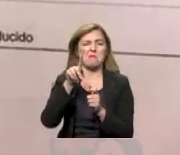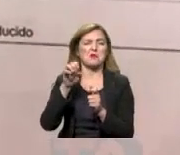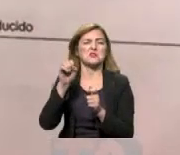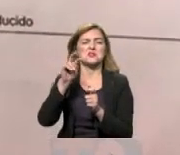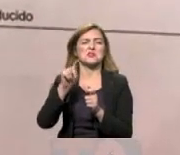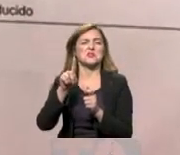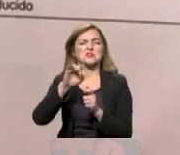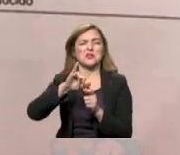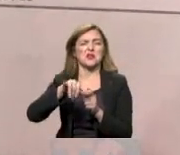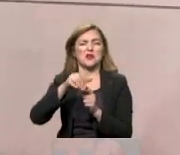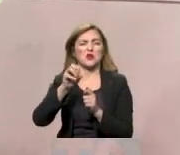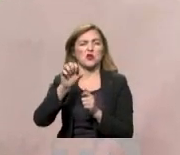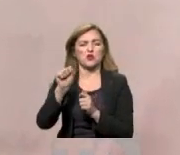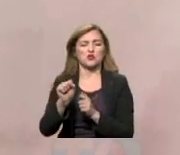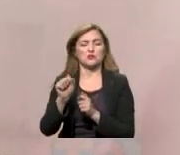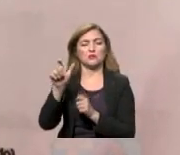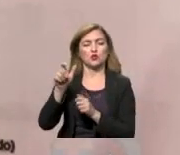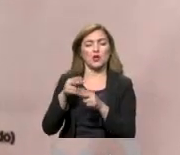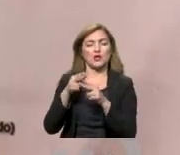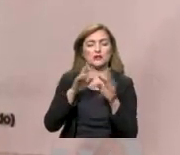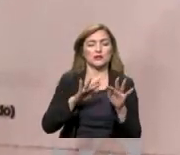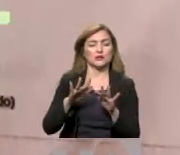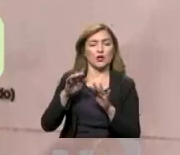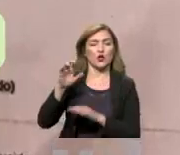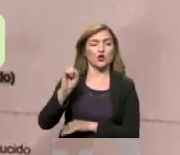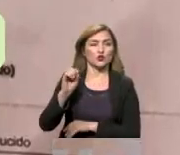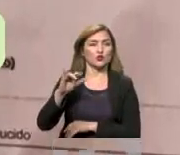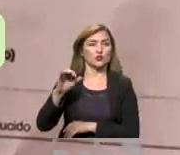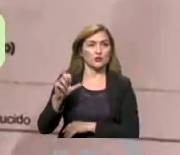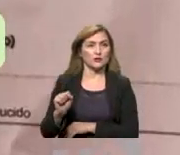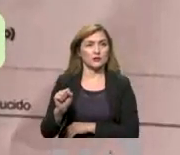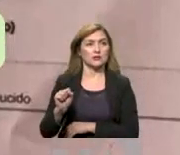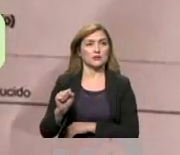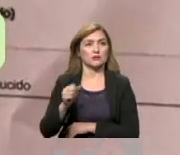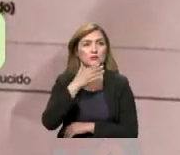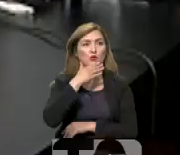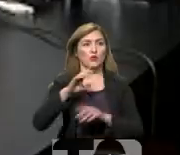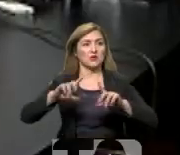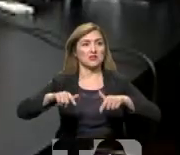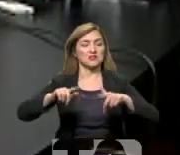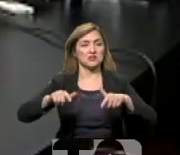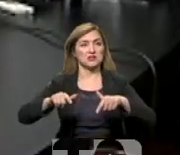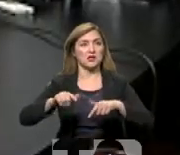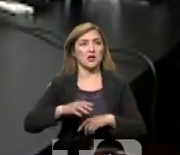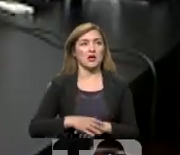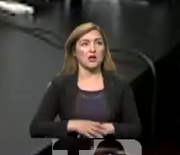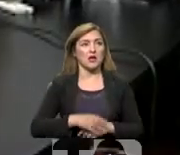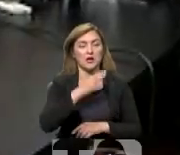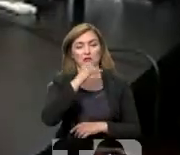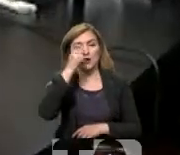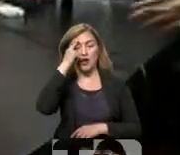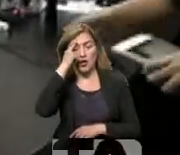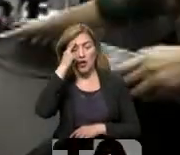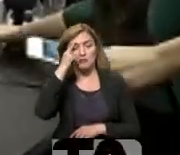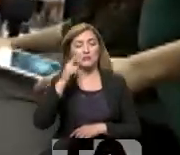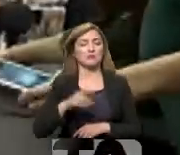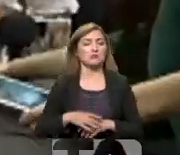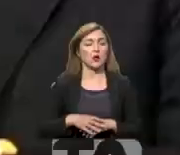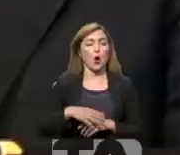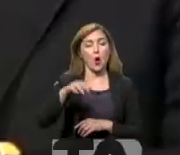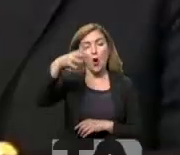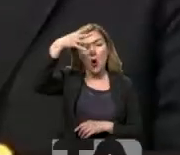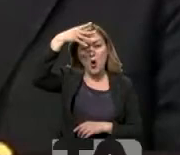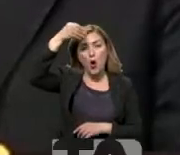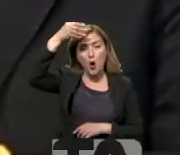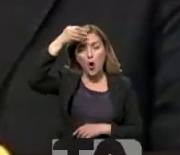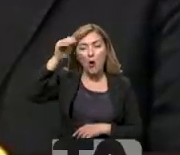inocente. El mejor Lenín, Rafael y Jorge cojudos o se hacen. Rosana Alvarado concluye al decir que el